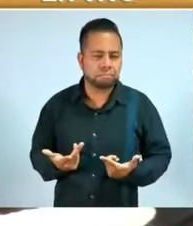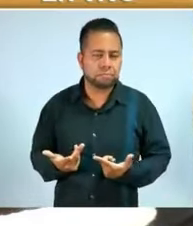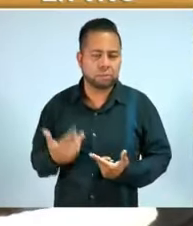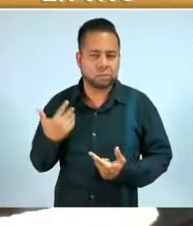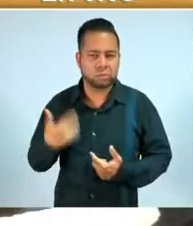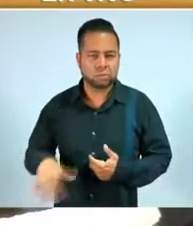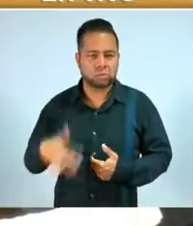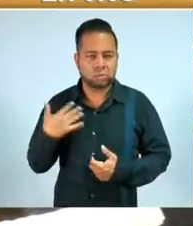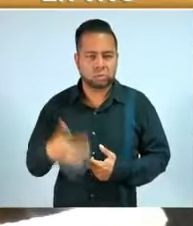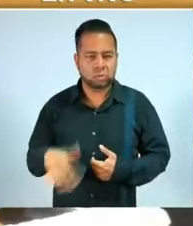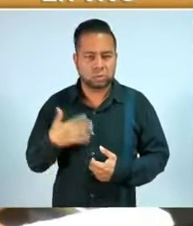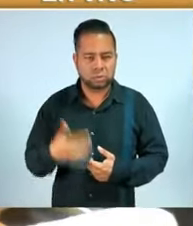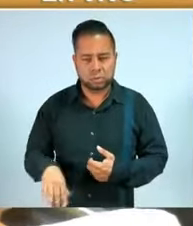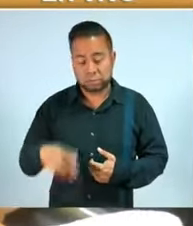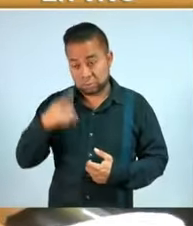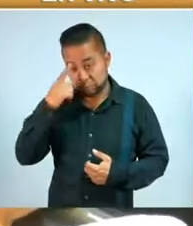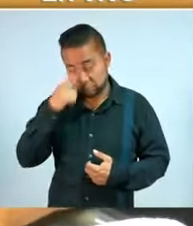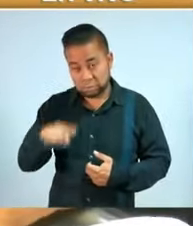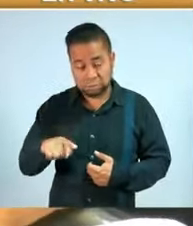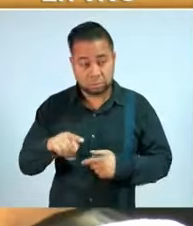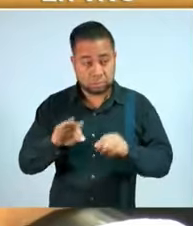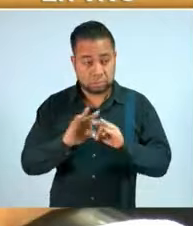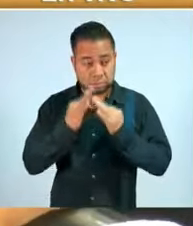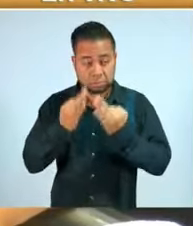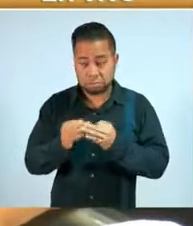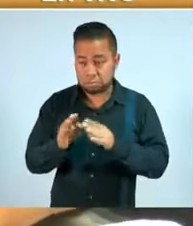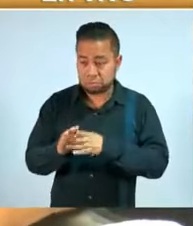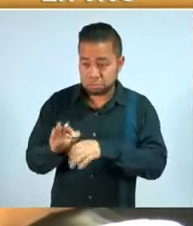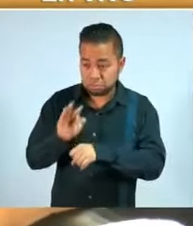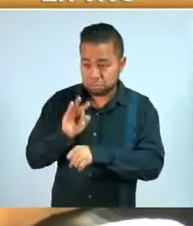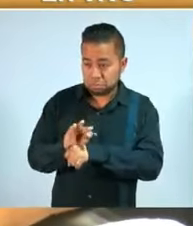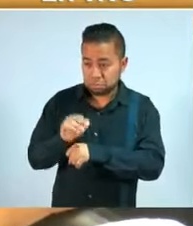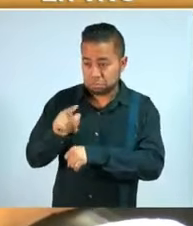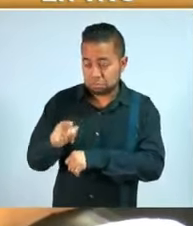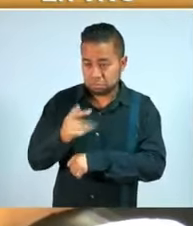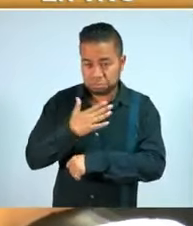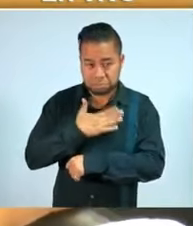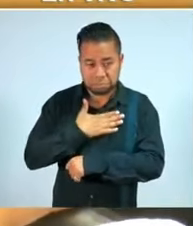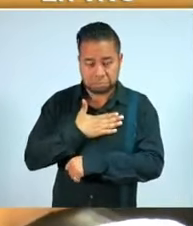considerable en la forma de defensa que ha asumido